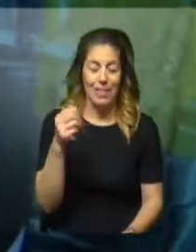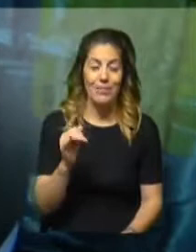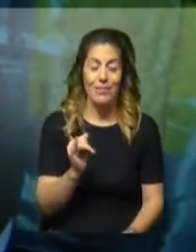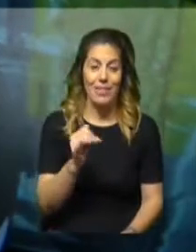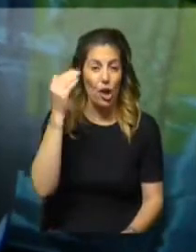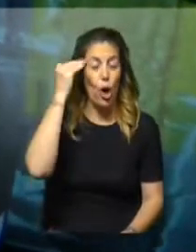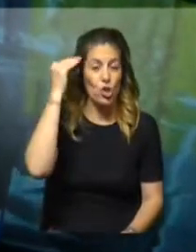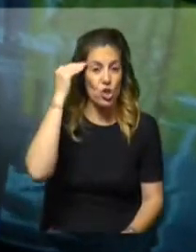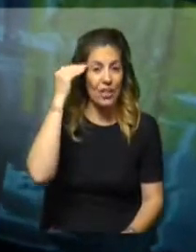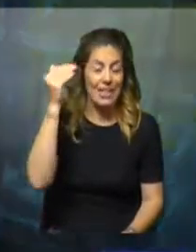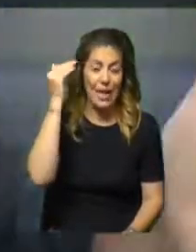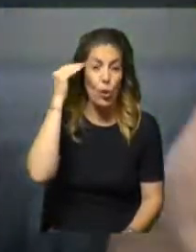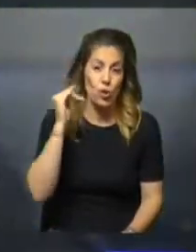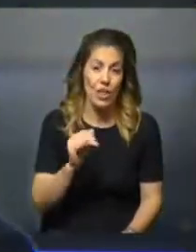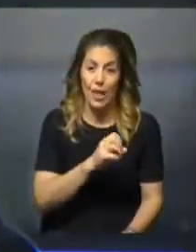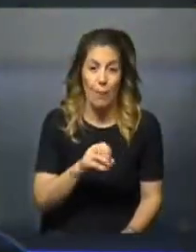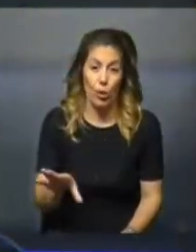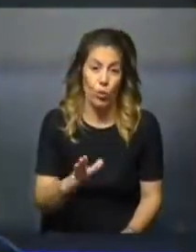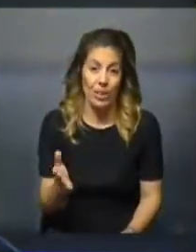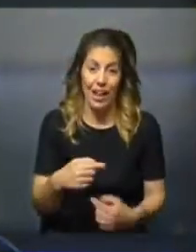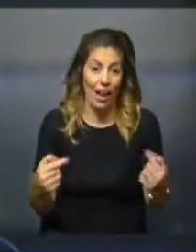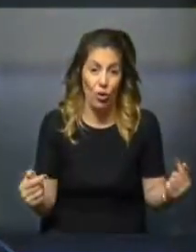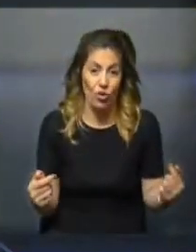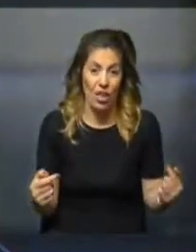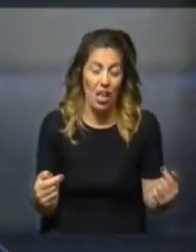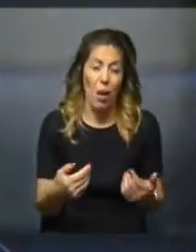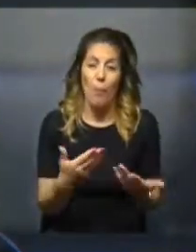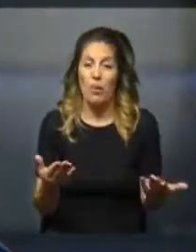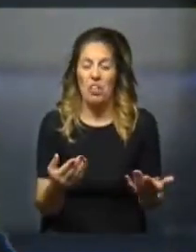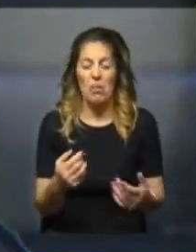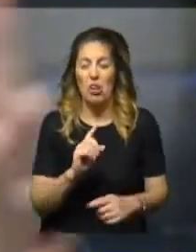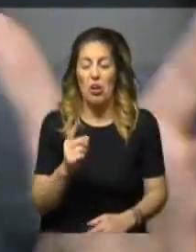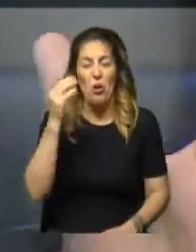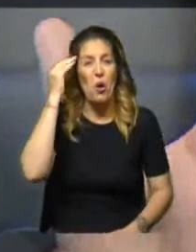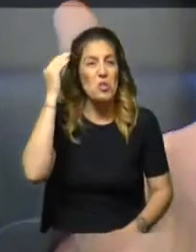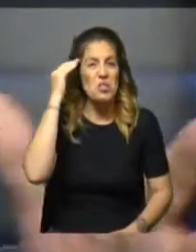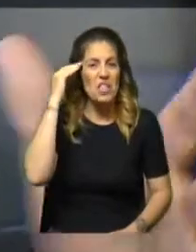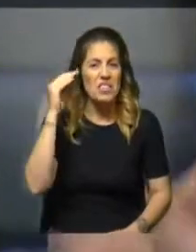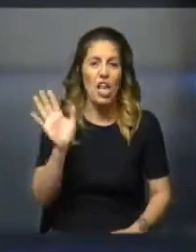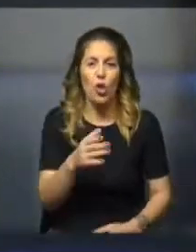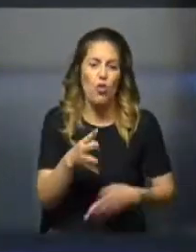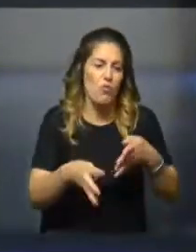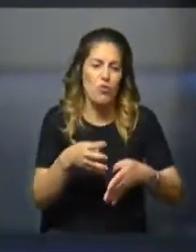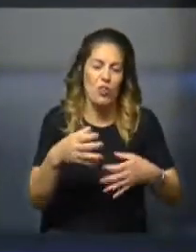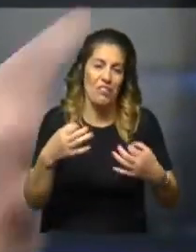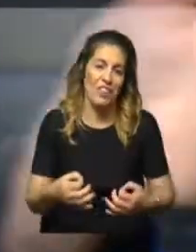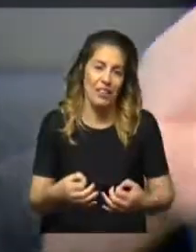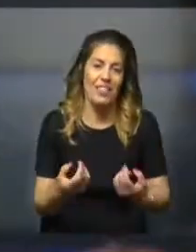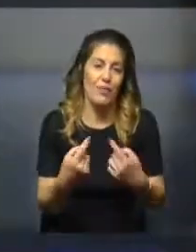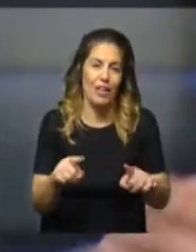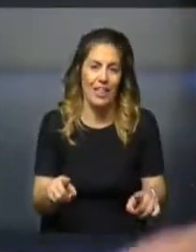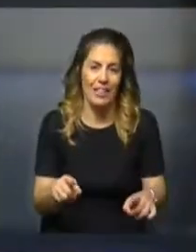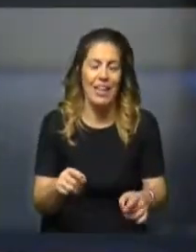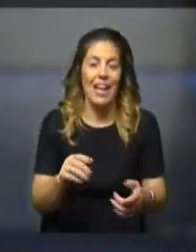ser consciente perjudicada porque cuando no tienes mucha conciencia todo funciona de otra manera claro me